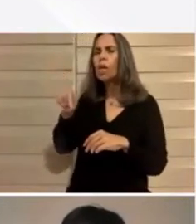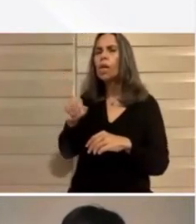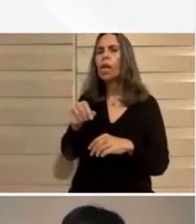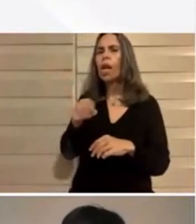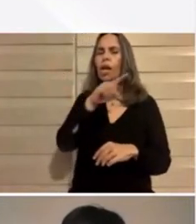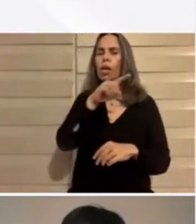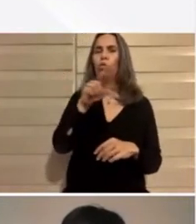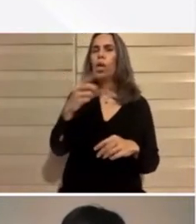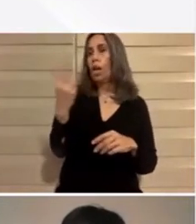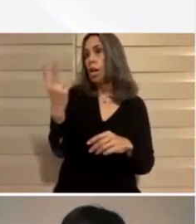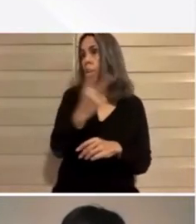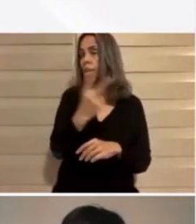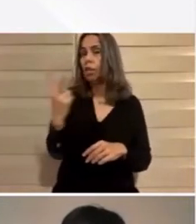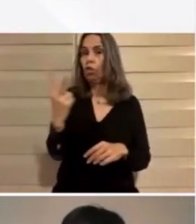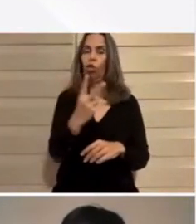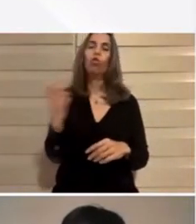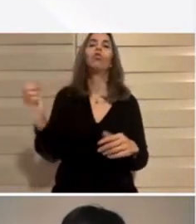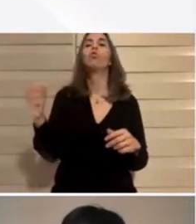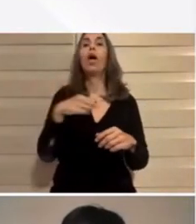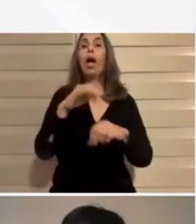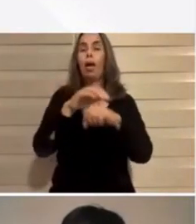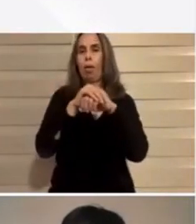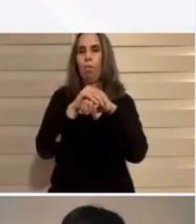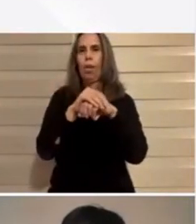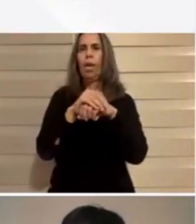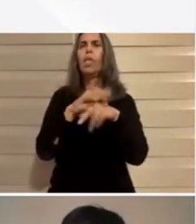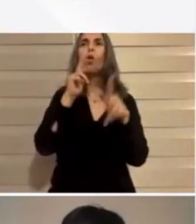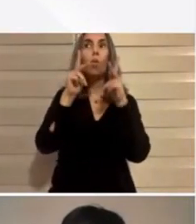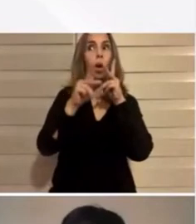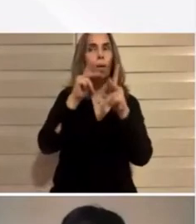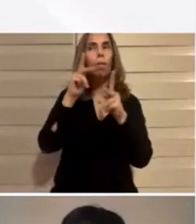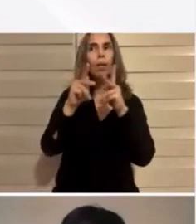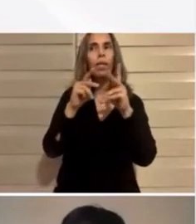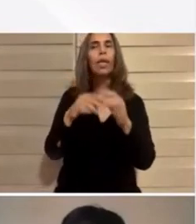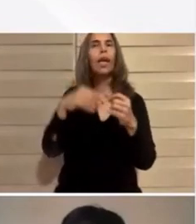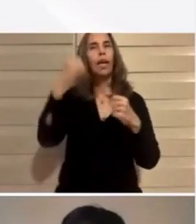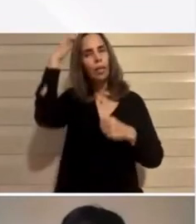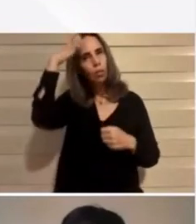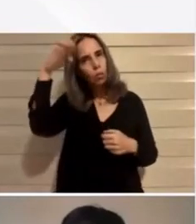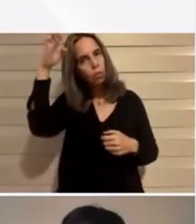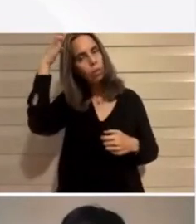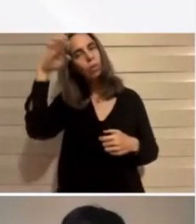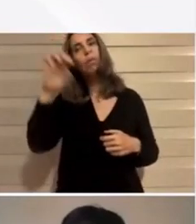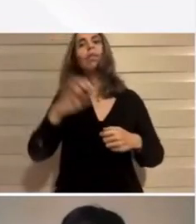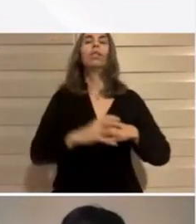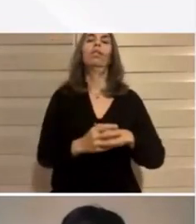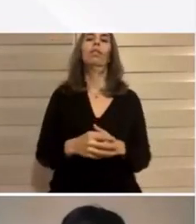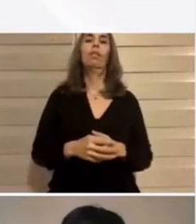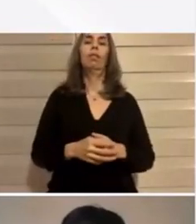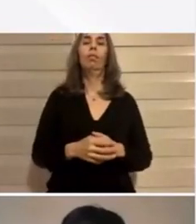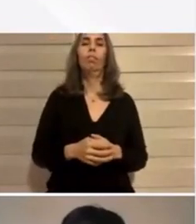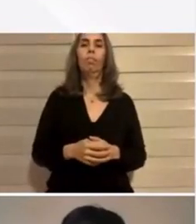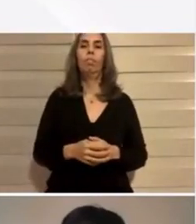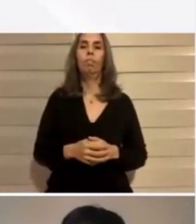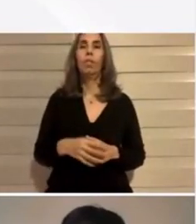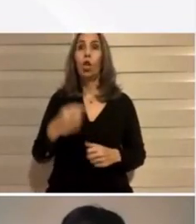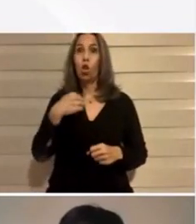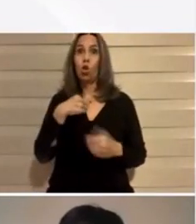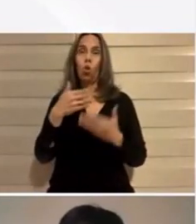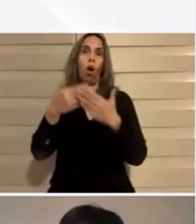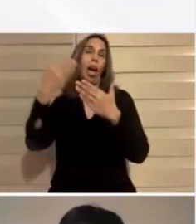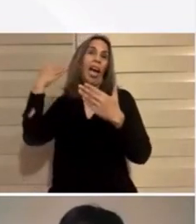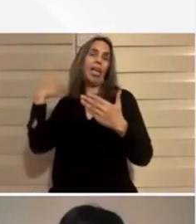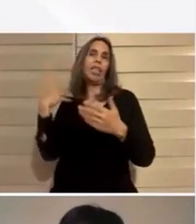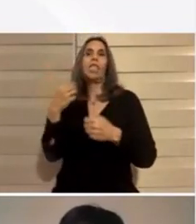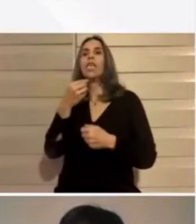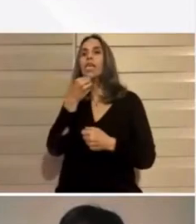y a lo mejor no saben esta historia, pero te la voy a contar hoy a ti y a tus compañeras y compañeros que están aquí. Cuando yo era niña,